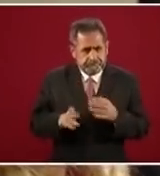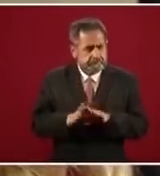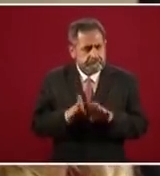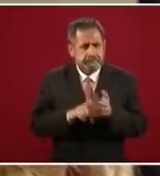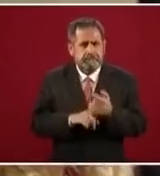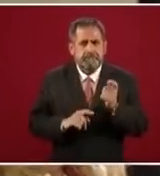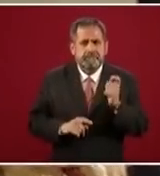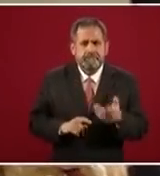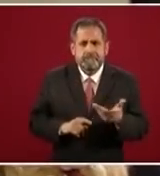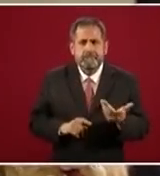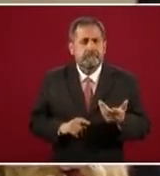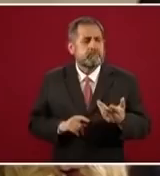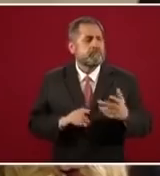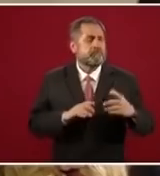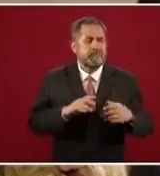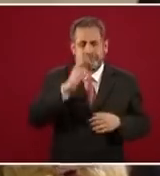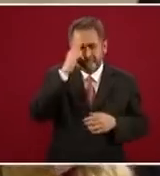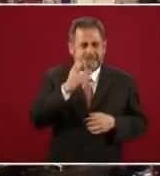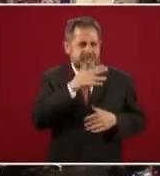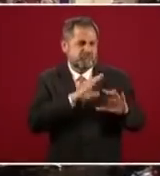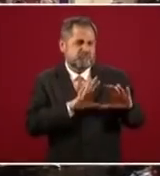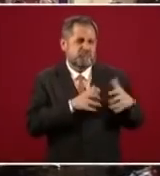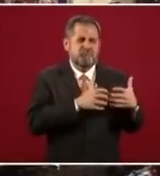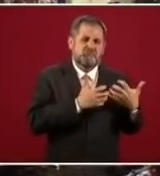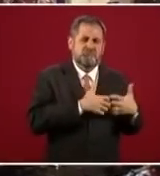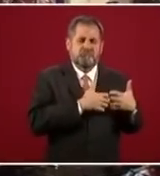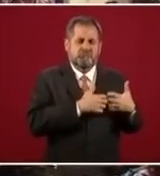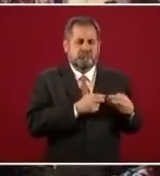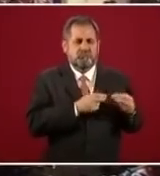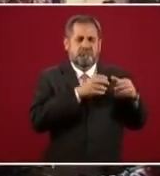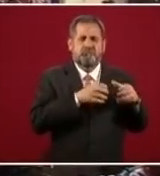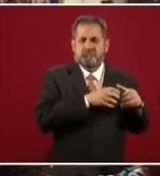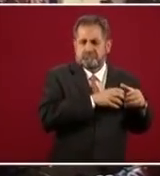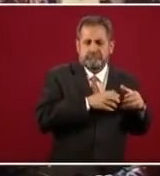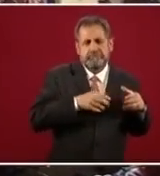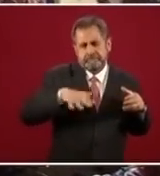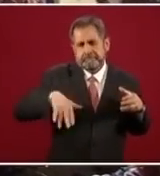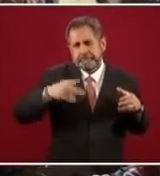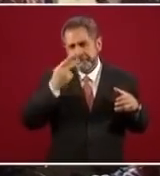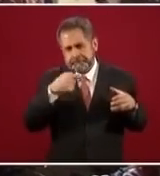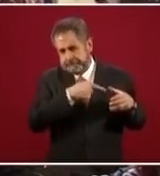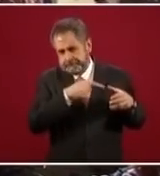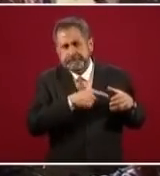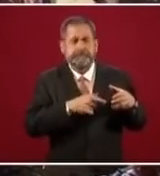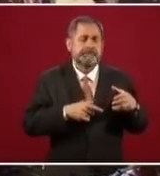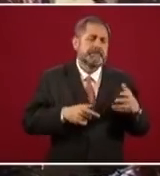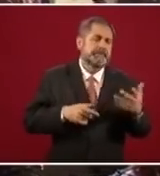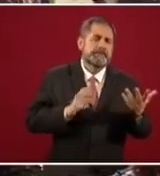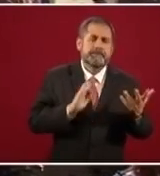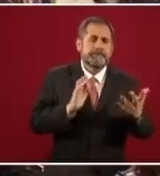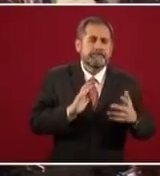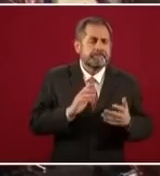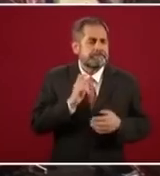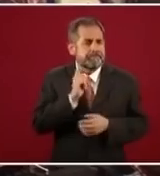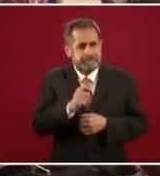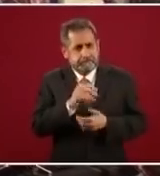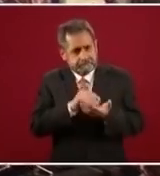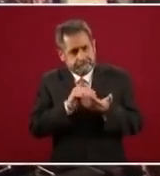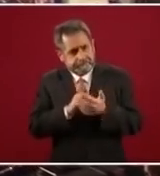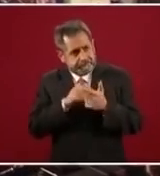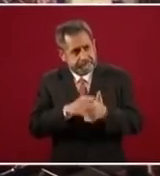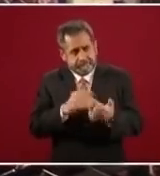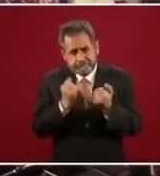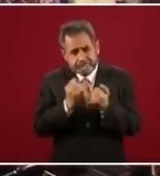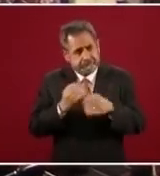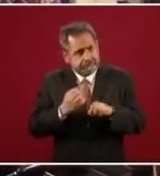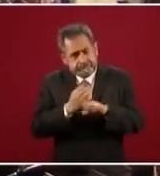situación del monopolio que ha tenido esta compañía de la que se ha hecho mención aquí, se va a,